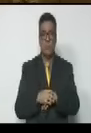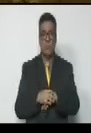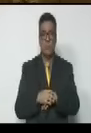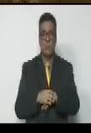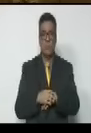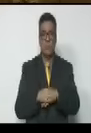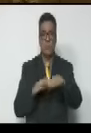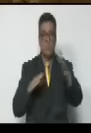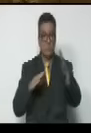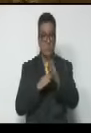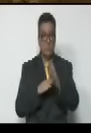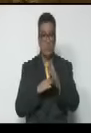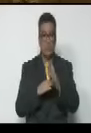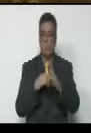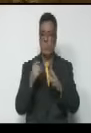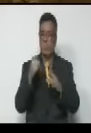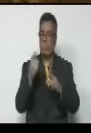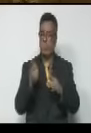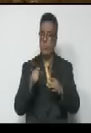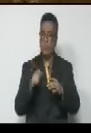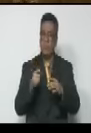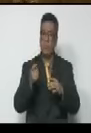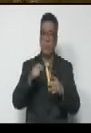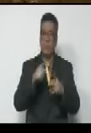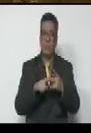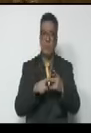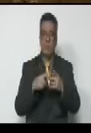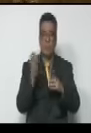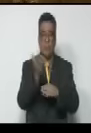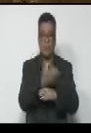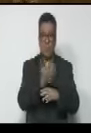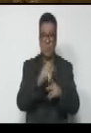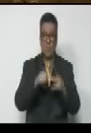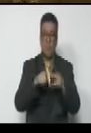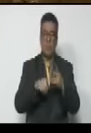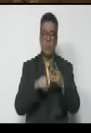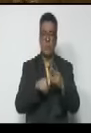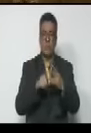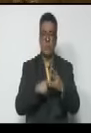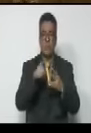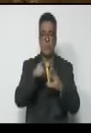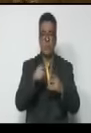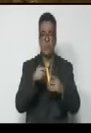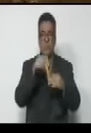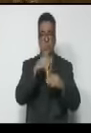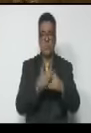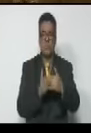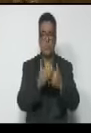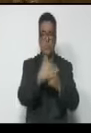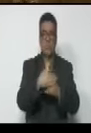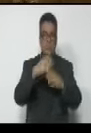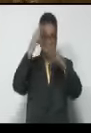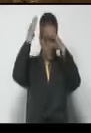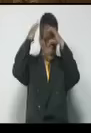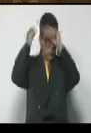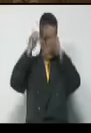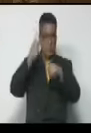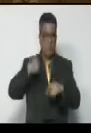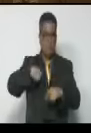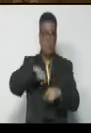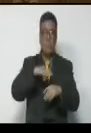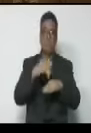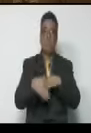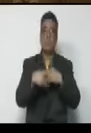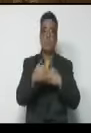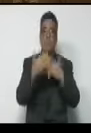el bloqueo, no es suficiente la agresión, no es suficiente incluso el cerco diplomático, no es